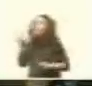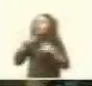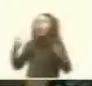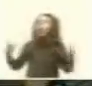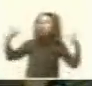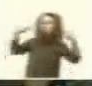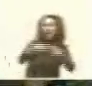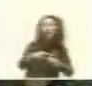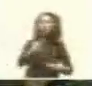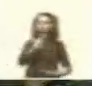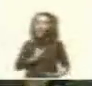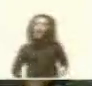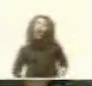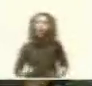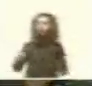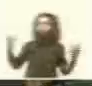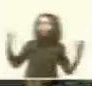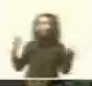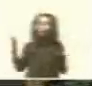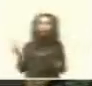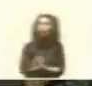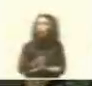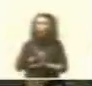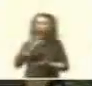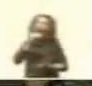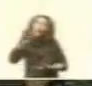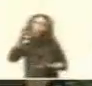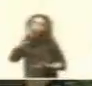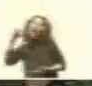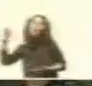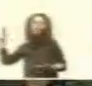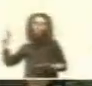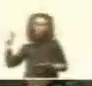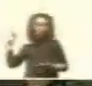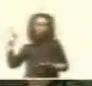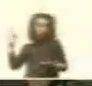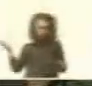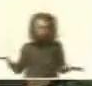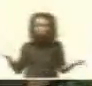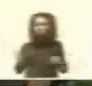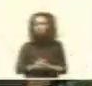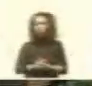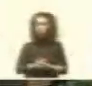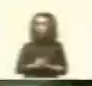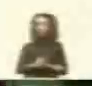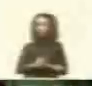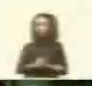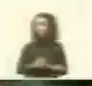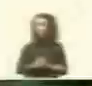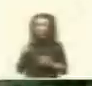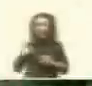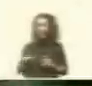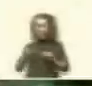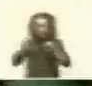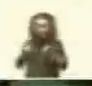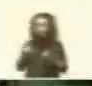cortado, amargado, lado, parado, cansado, llamado, desesperado. Lanzamos el dado.